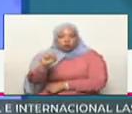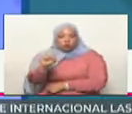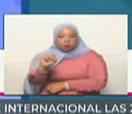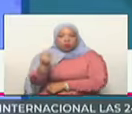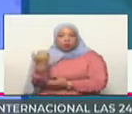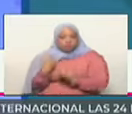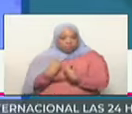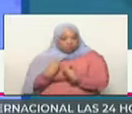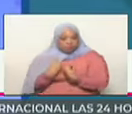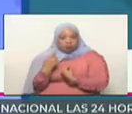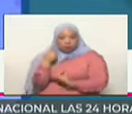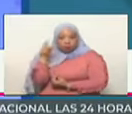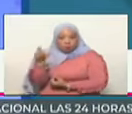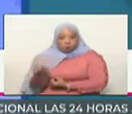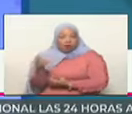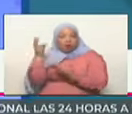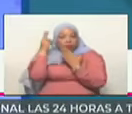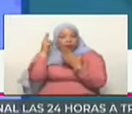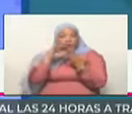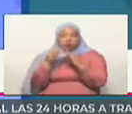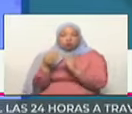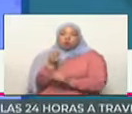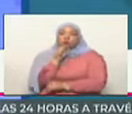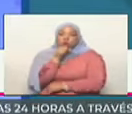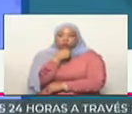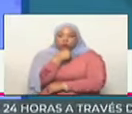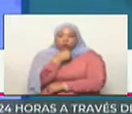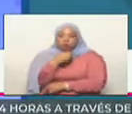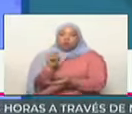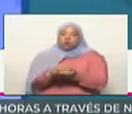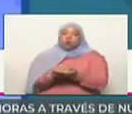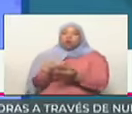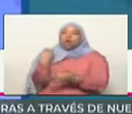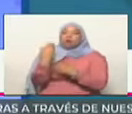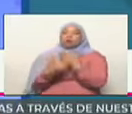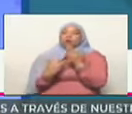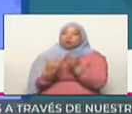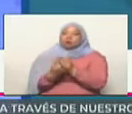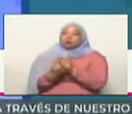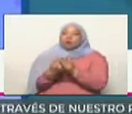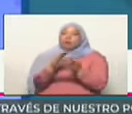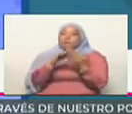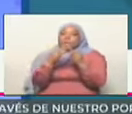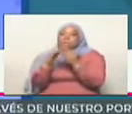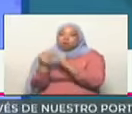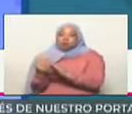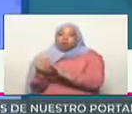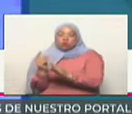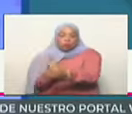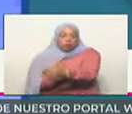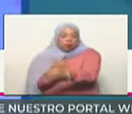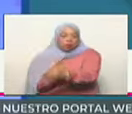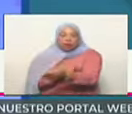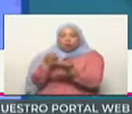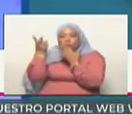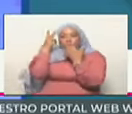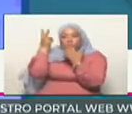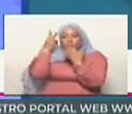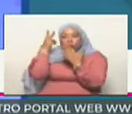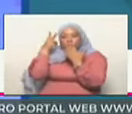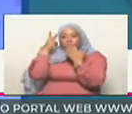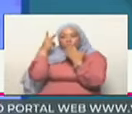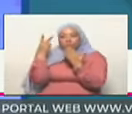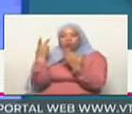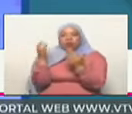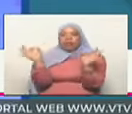vida, a ella se le reveló diciendo que a los hermanos indígenas no les